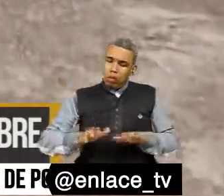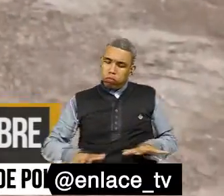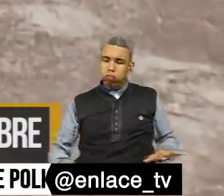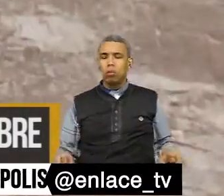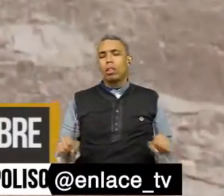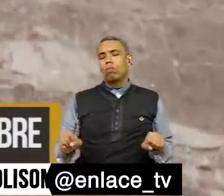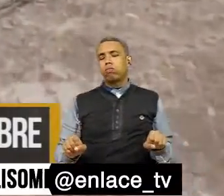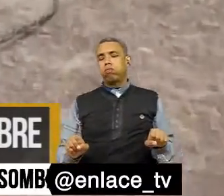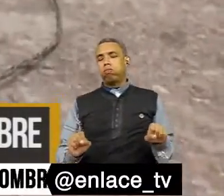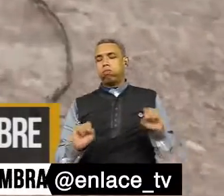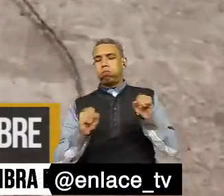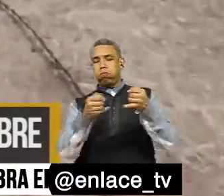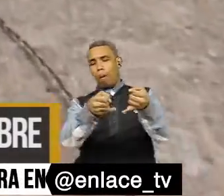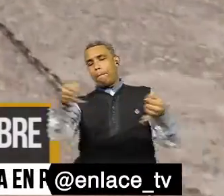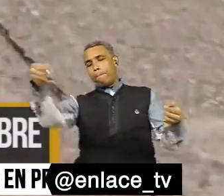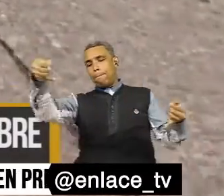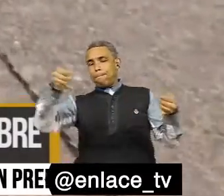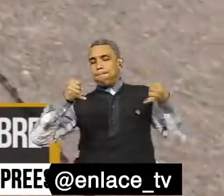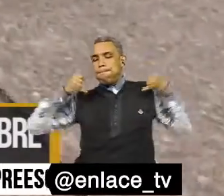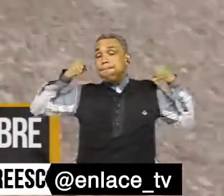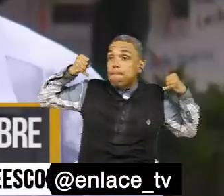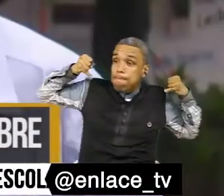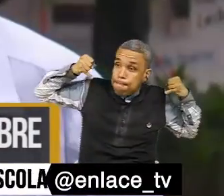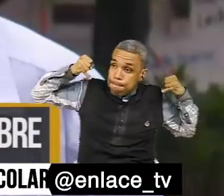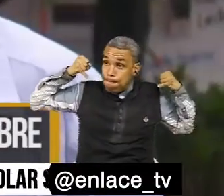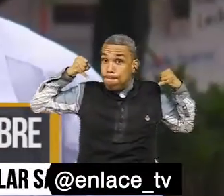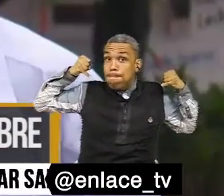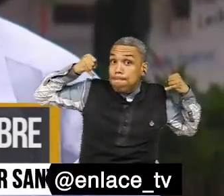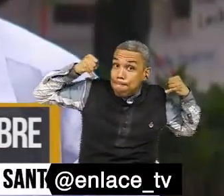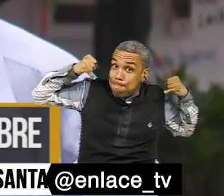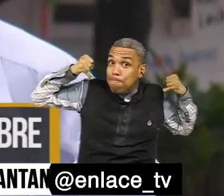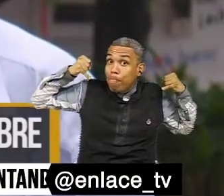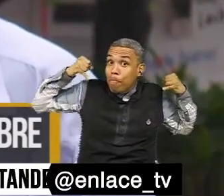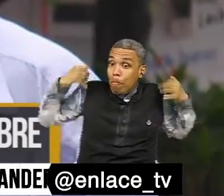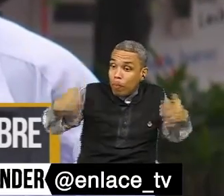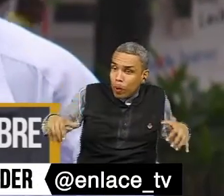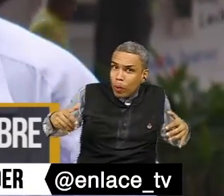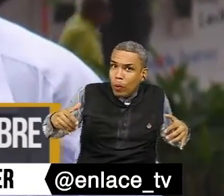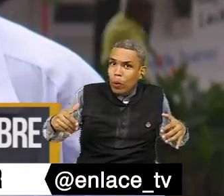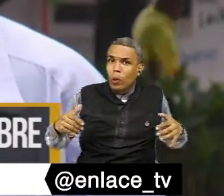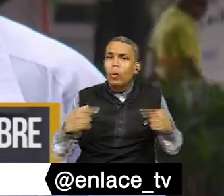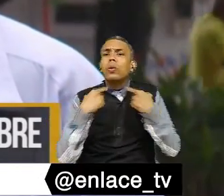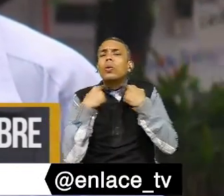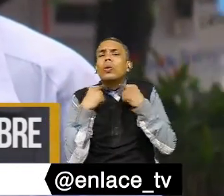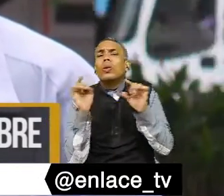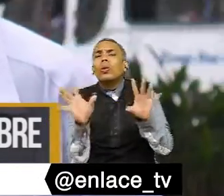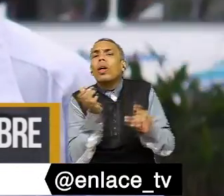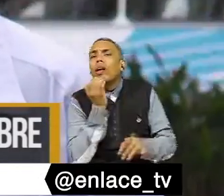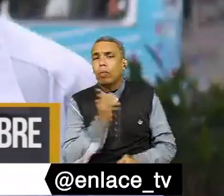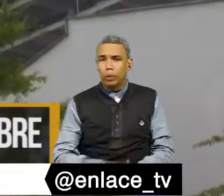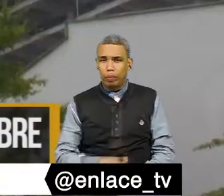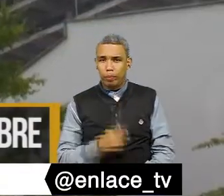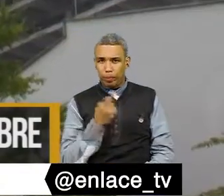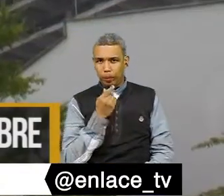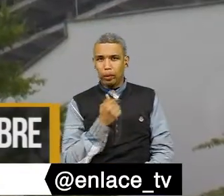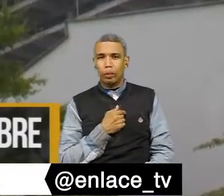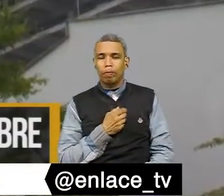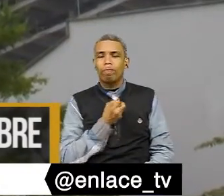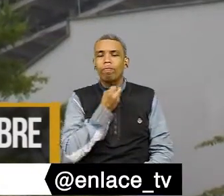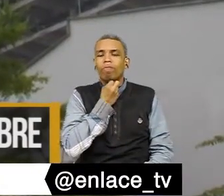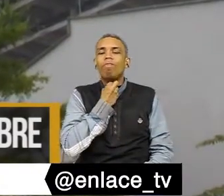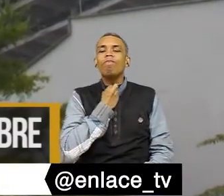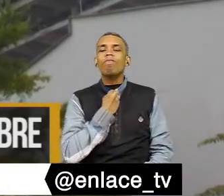me templó hacia atrás, porque es que inclusive estoy que no puedo pasar nada, no puedo, la saliva, yo, al pasar la saliva me está doliendo. Enlace